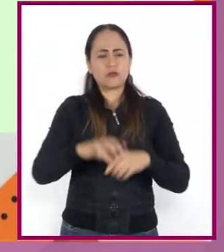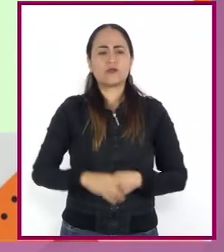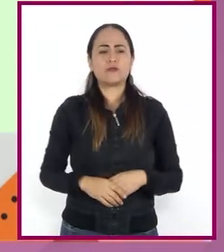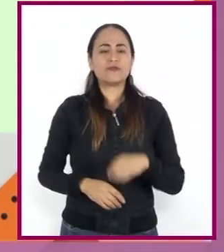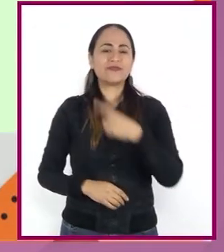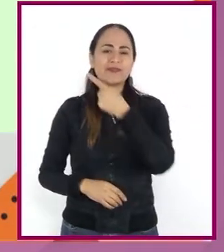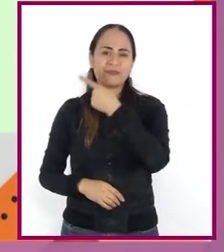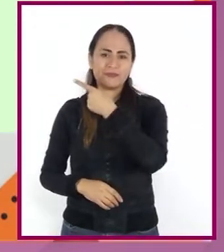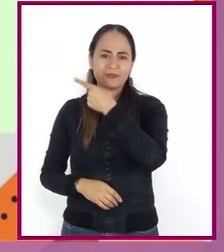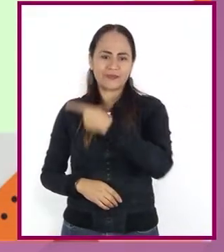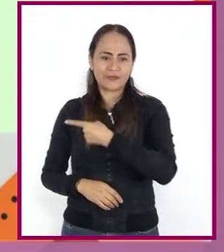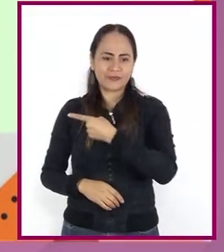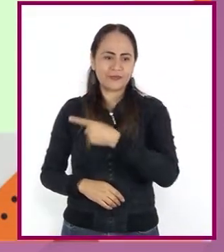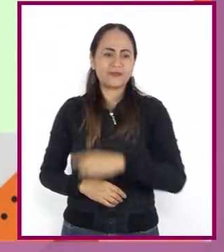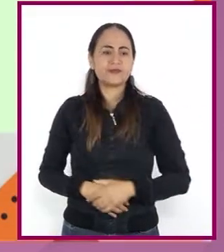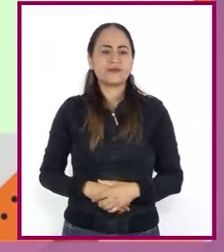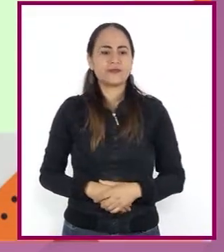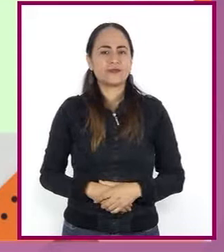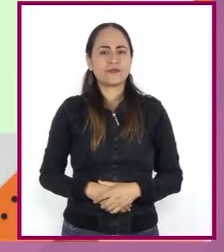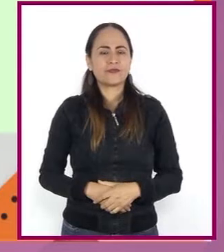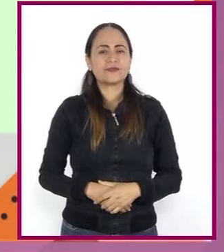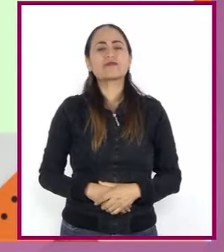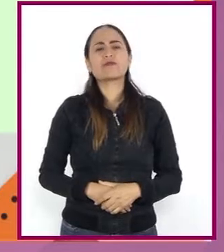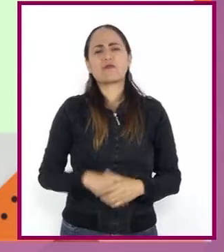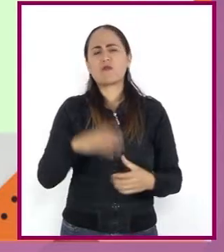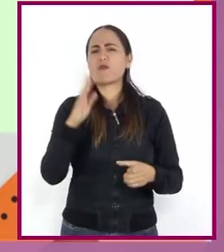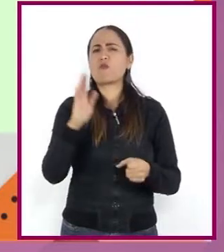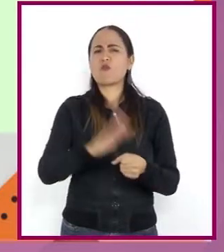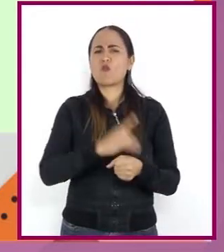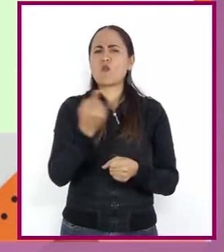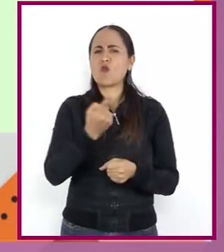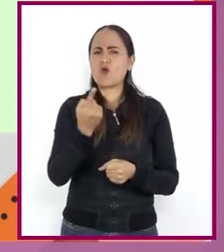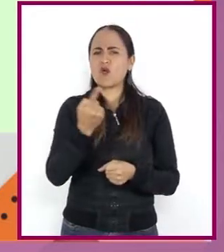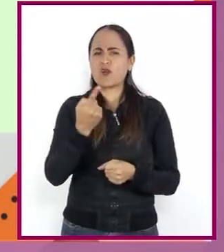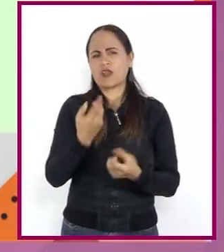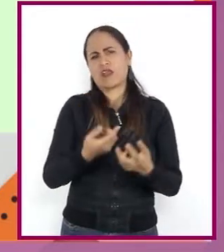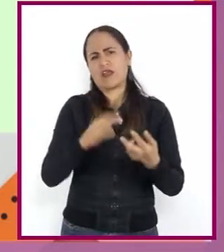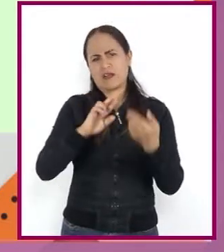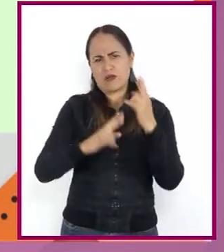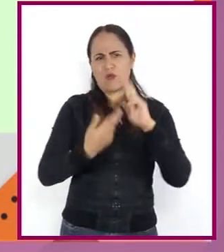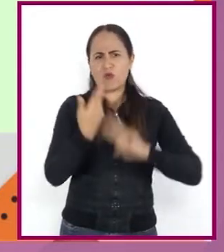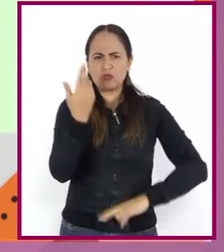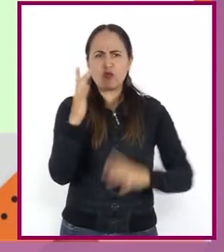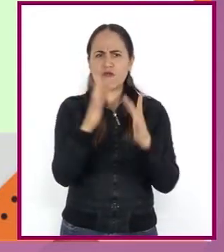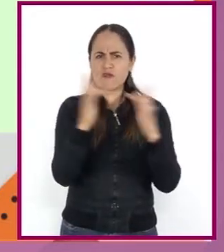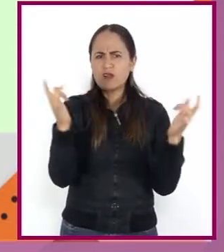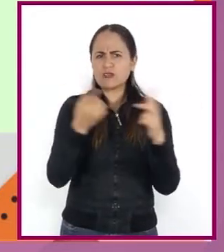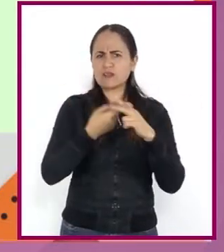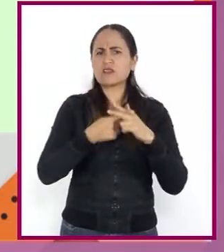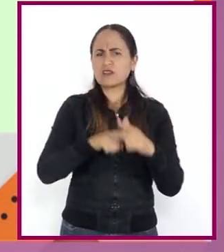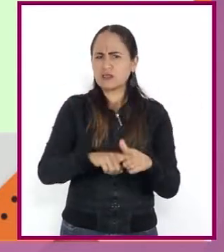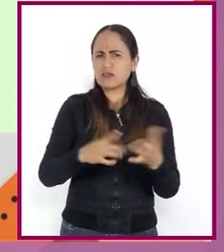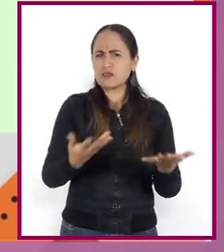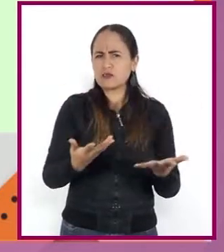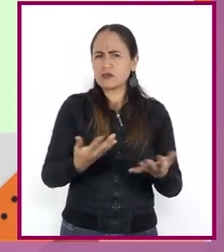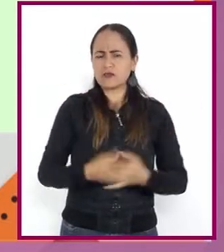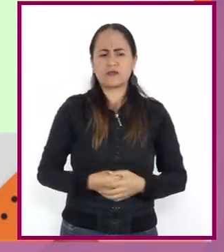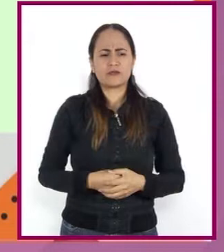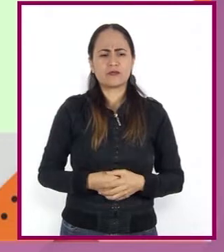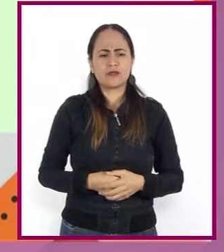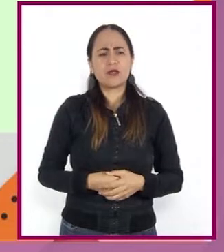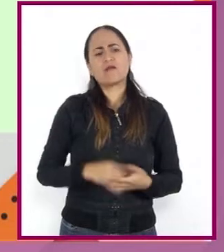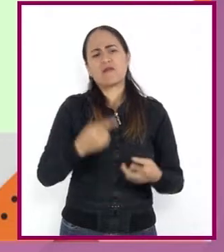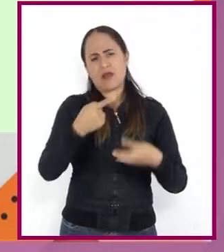lámina identificamos las causas que propiciaron el inicio de la Revolución Francesa, como